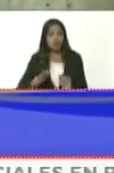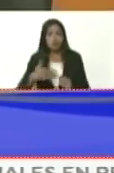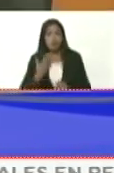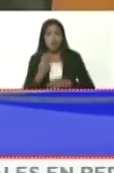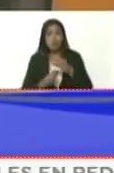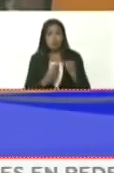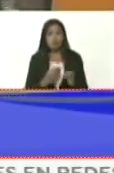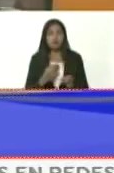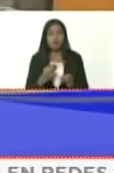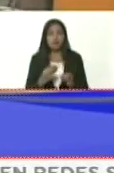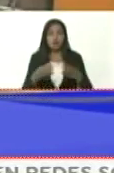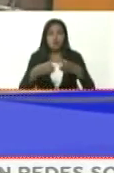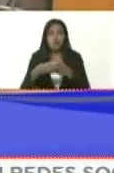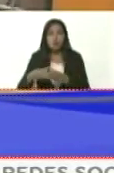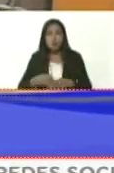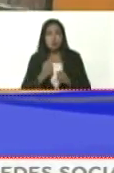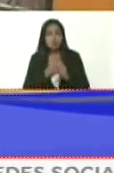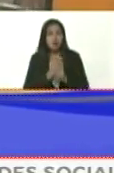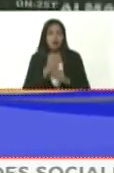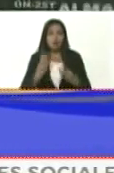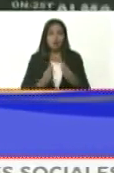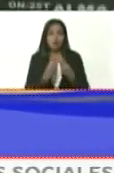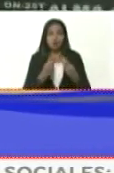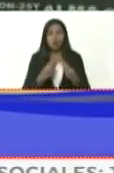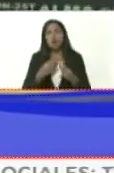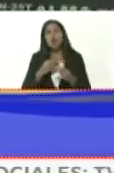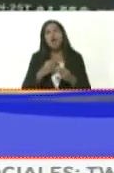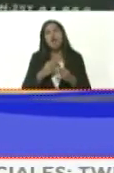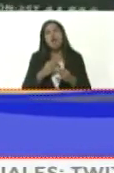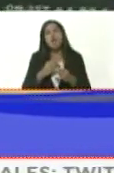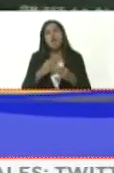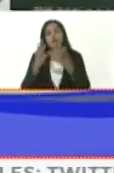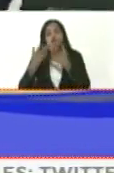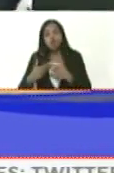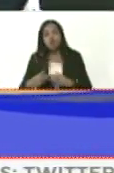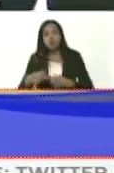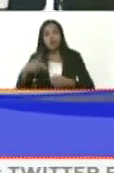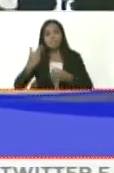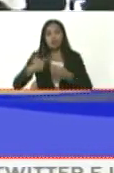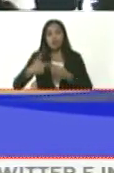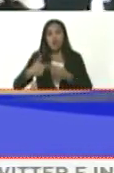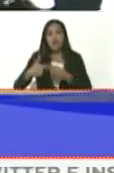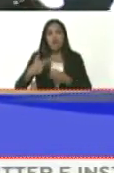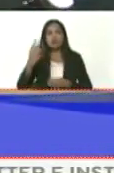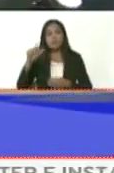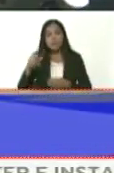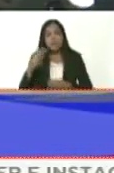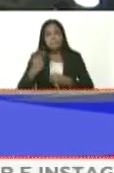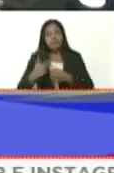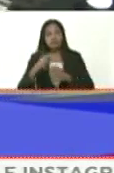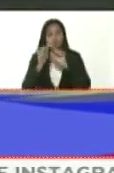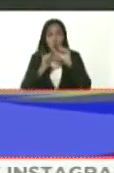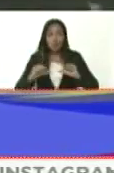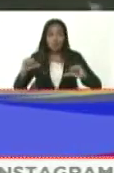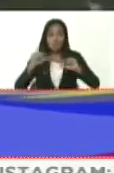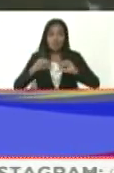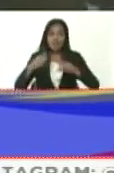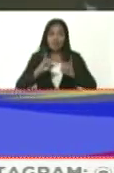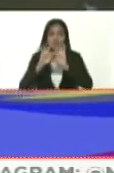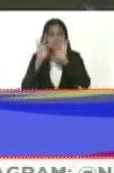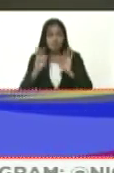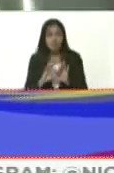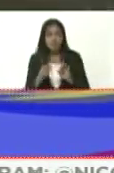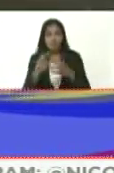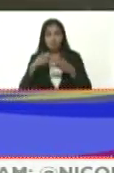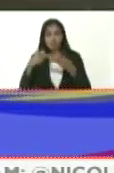venido generando mesas de trabajo con la industria petrolera, con la industria petroquímica, para ir incrementando el acceso tanto a la materia prima